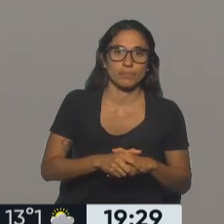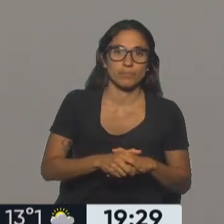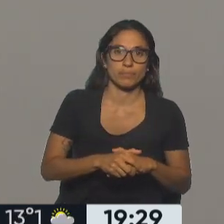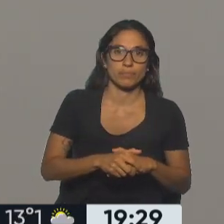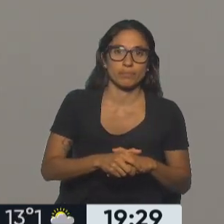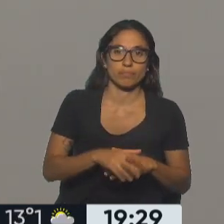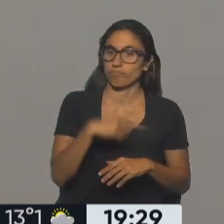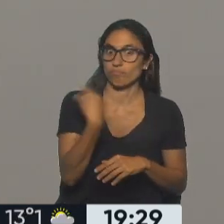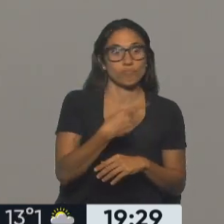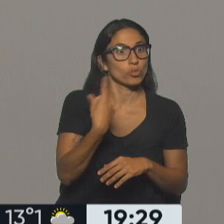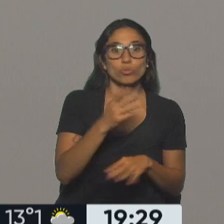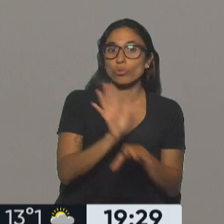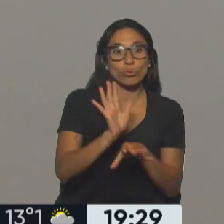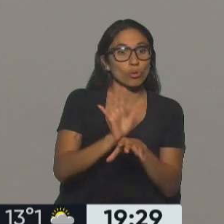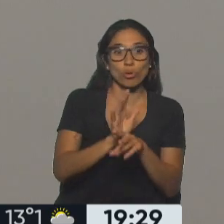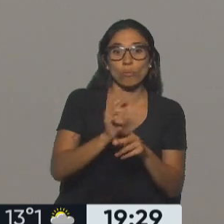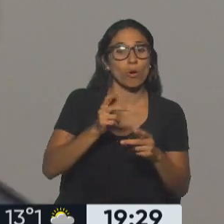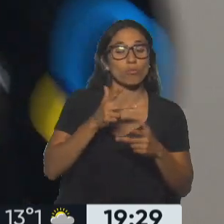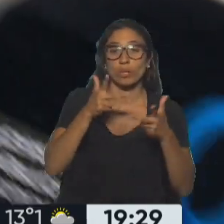a iniciar la acción de nulidad que le comenté al comienzo